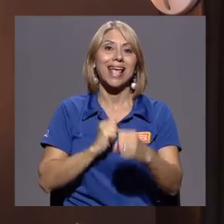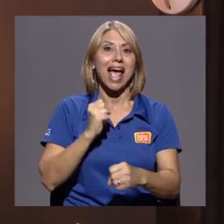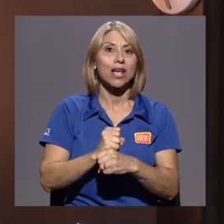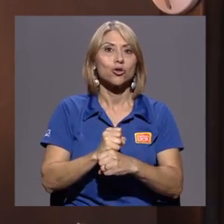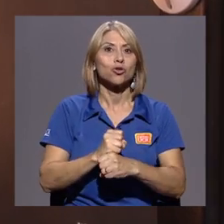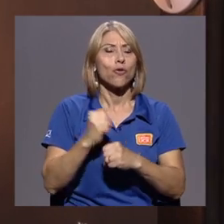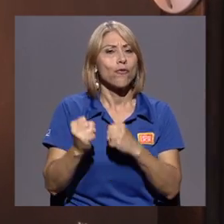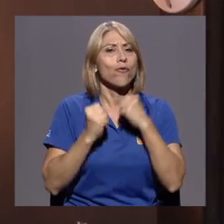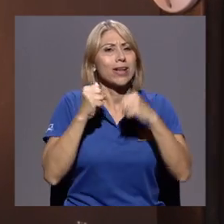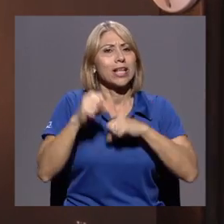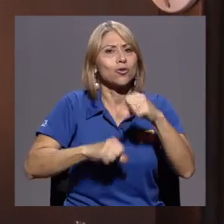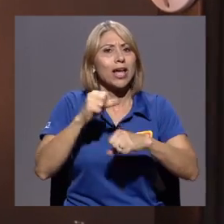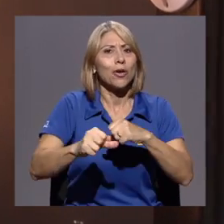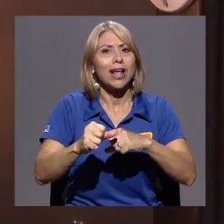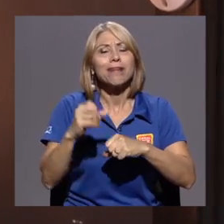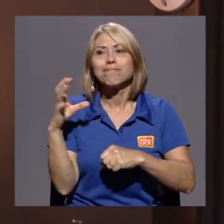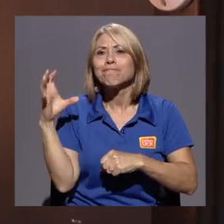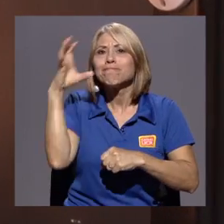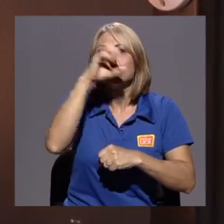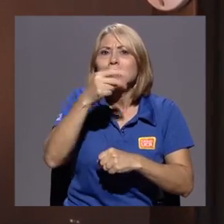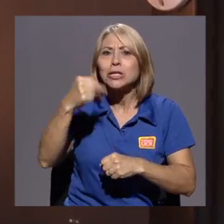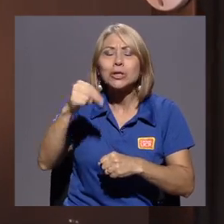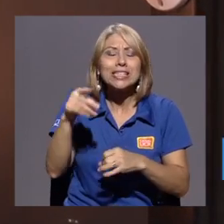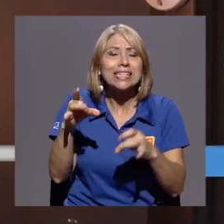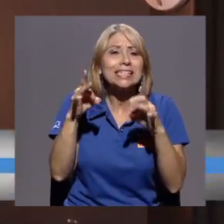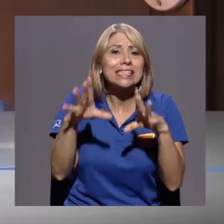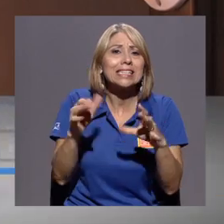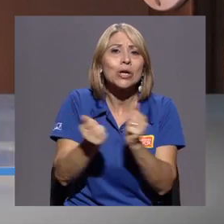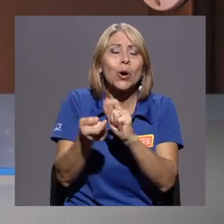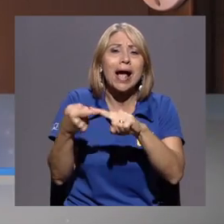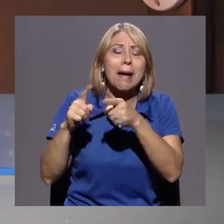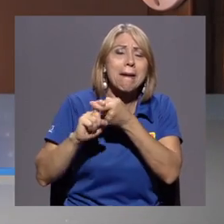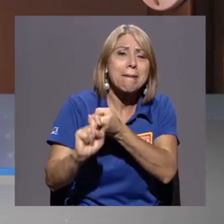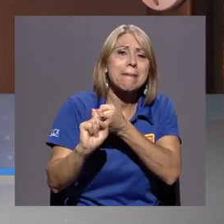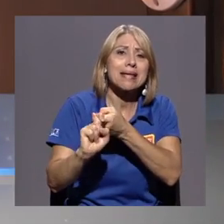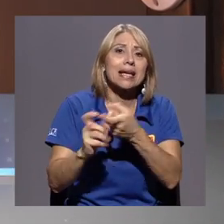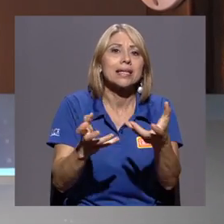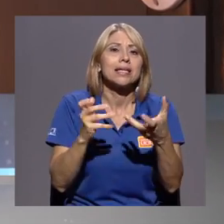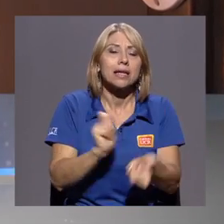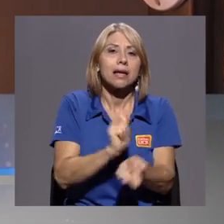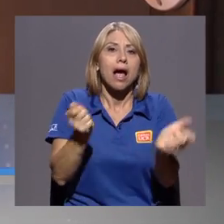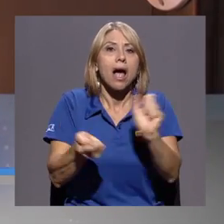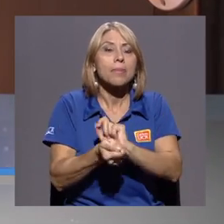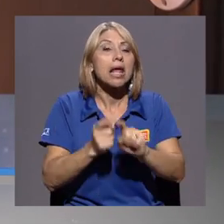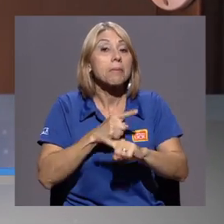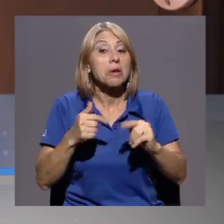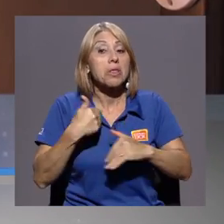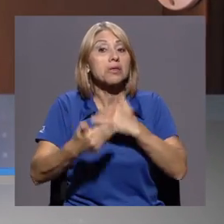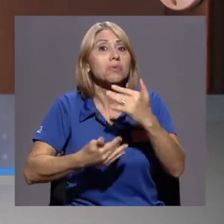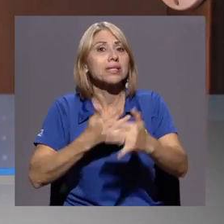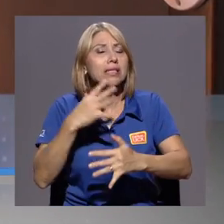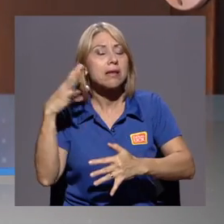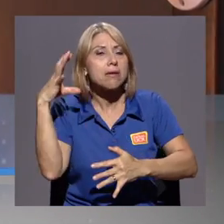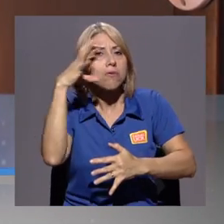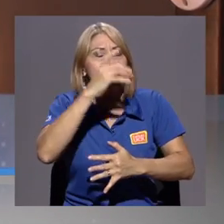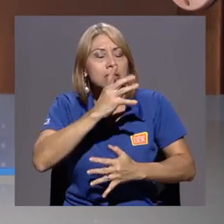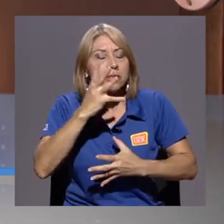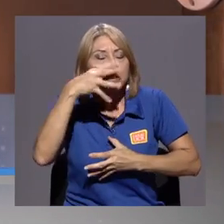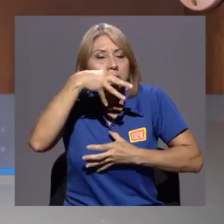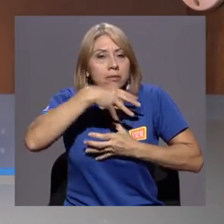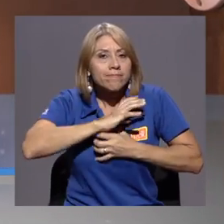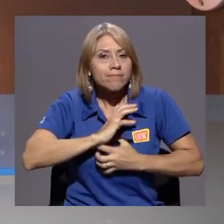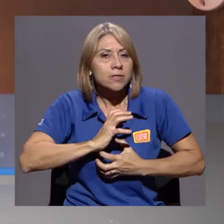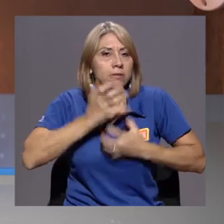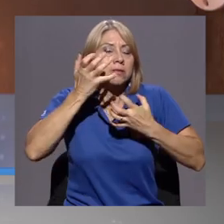una noticia muy grave con su mejor amiga y desea cambiar las cosas, pero en el transcurso se va dando cuenta de que la ira se apodera de ella y de que